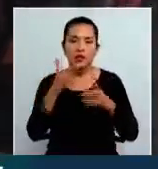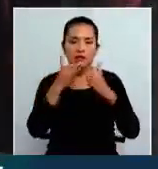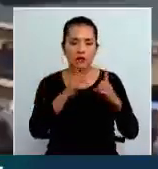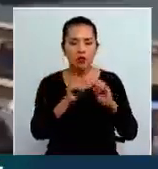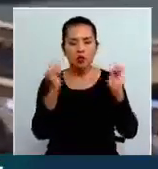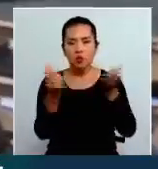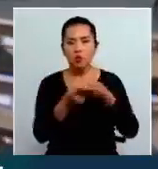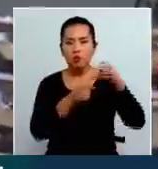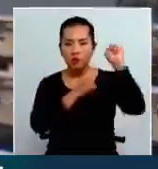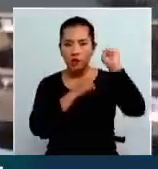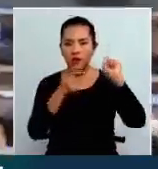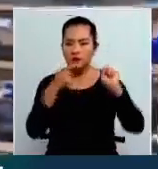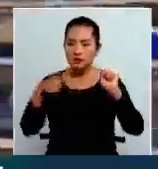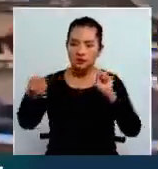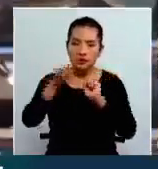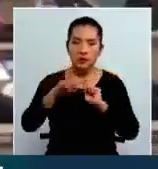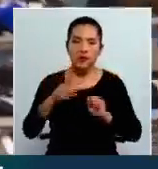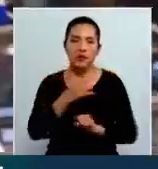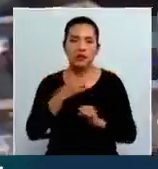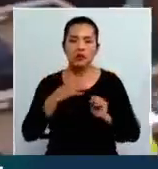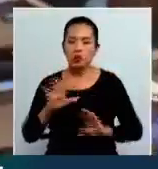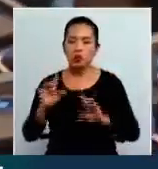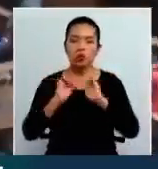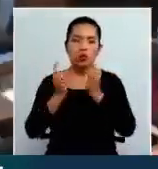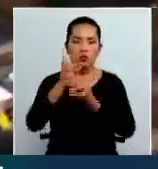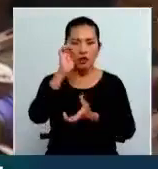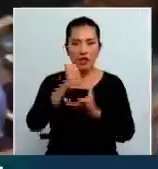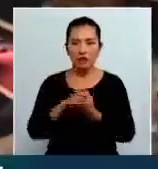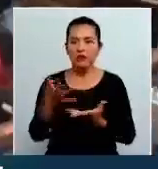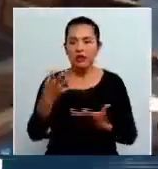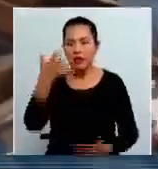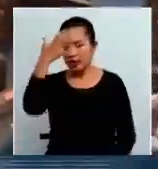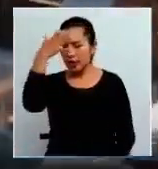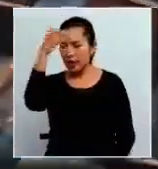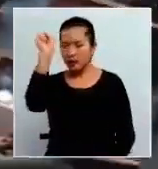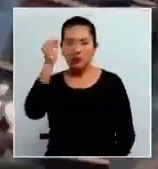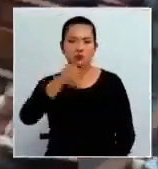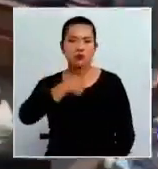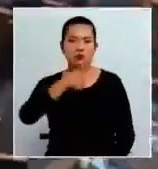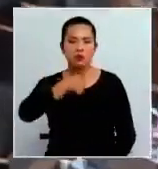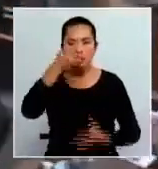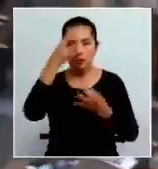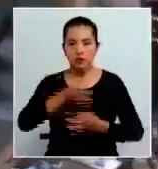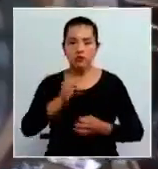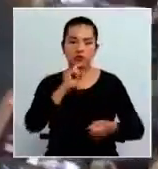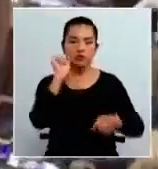los legisladores de Creemos pretenden imponer sus caprichos para intentar